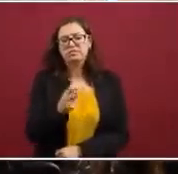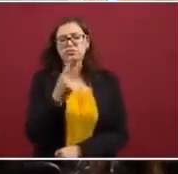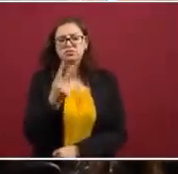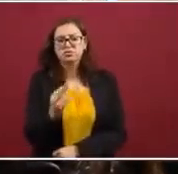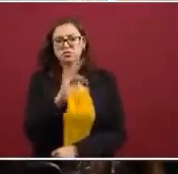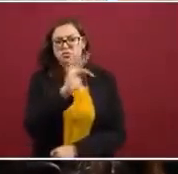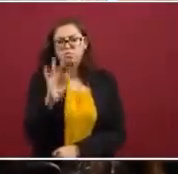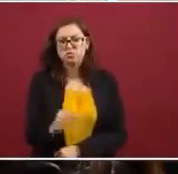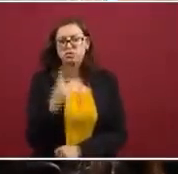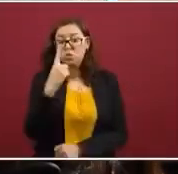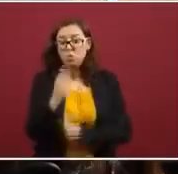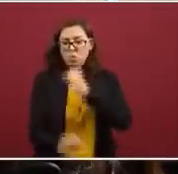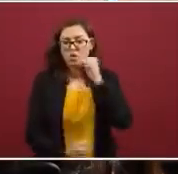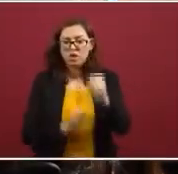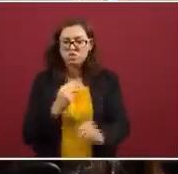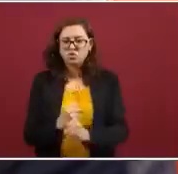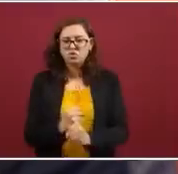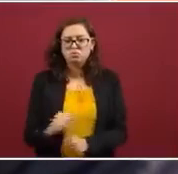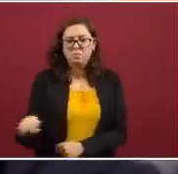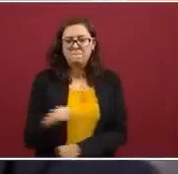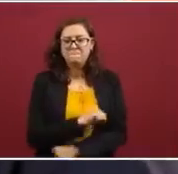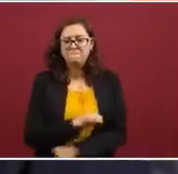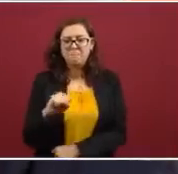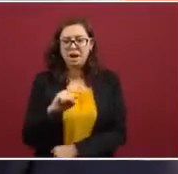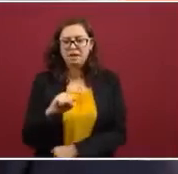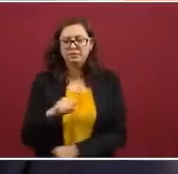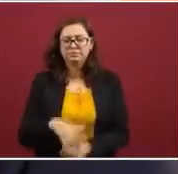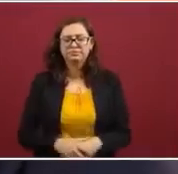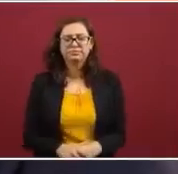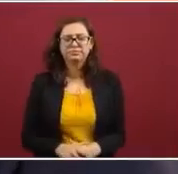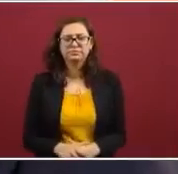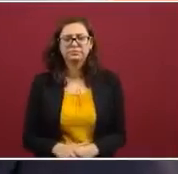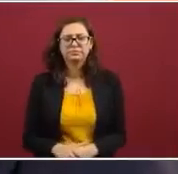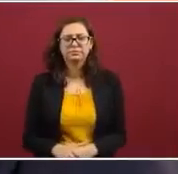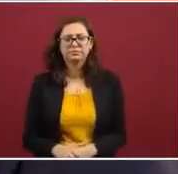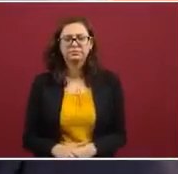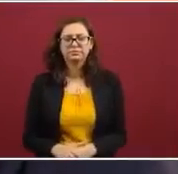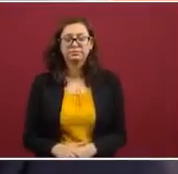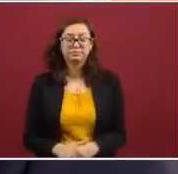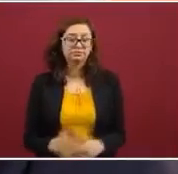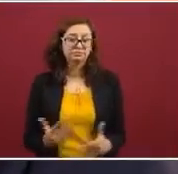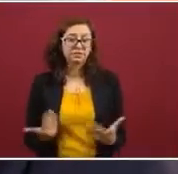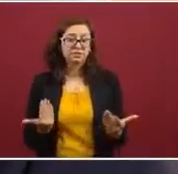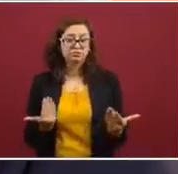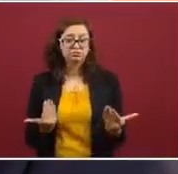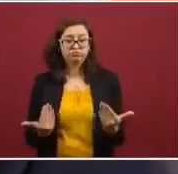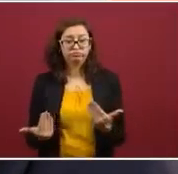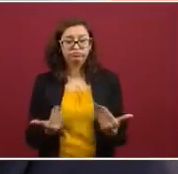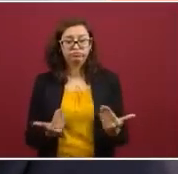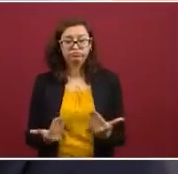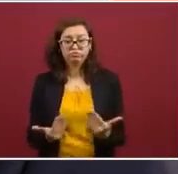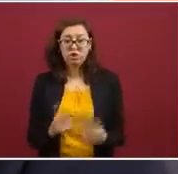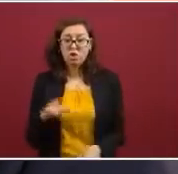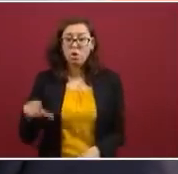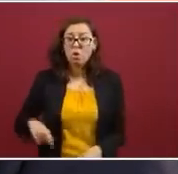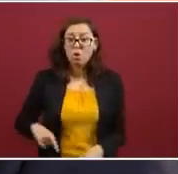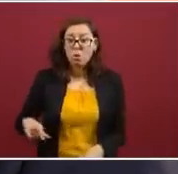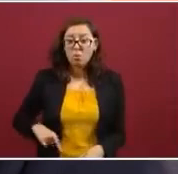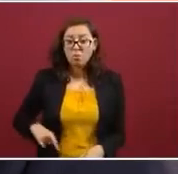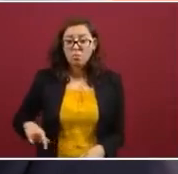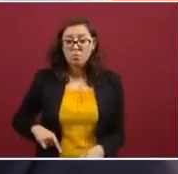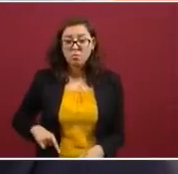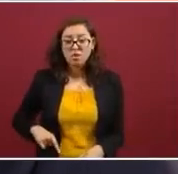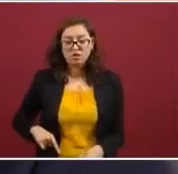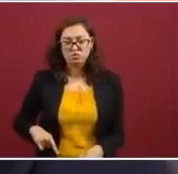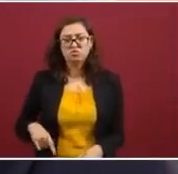17.2% anual. En contraste con lo anterior, el actual gobierno federal posee